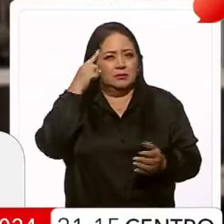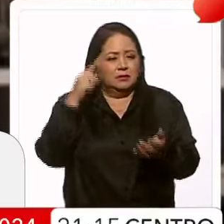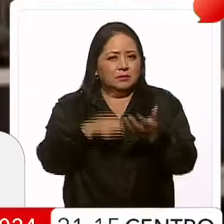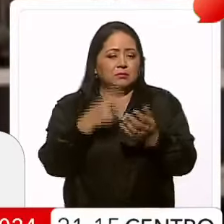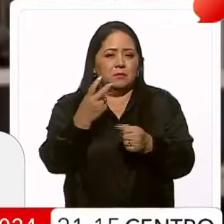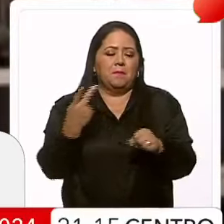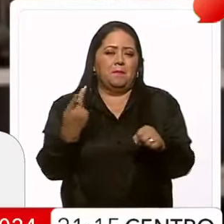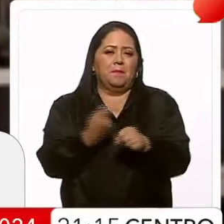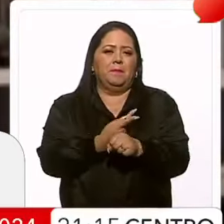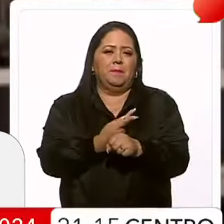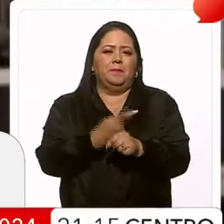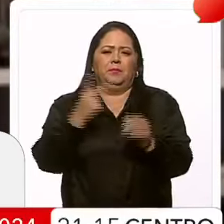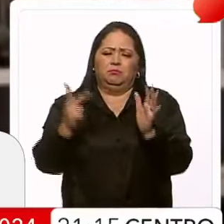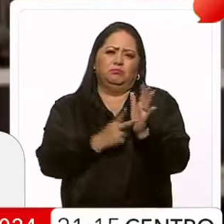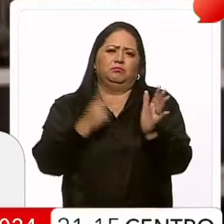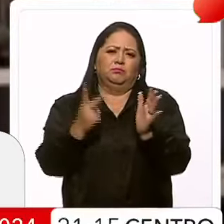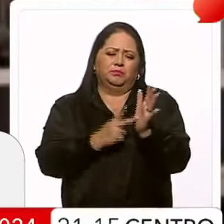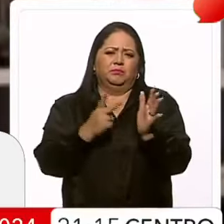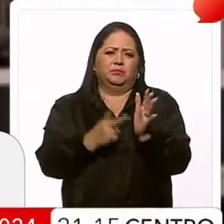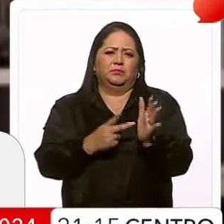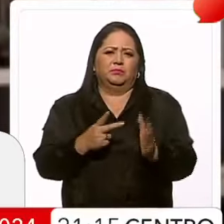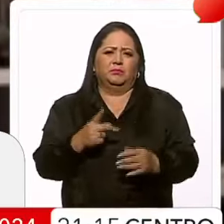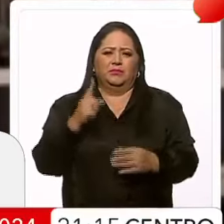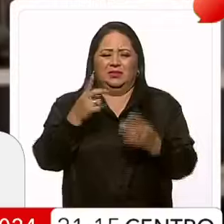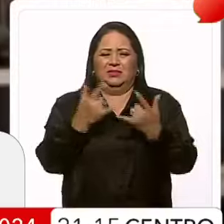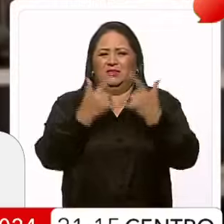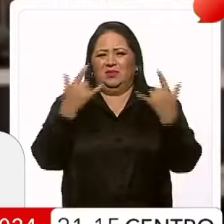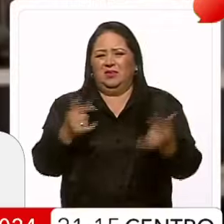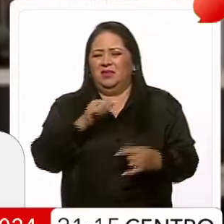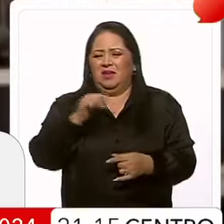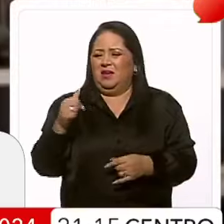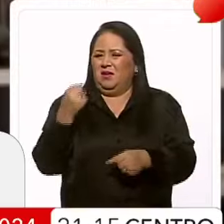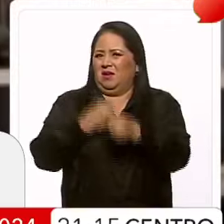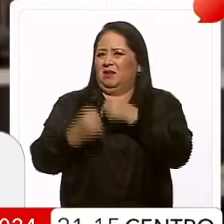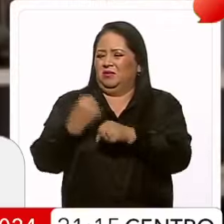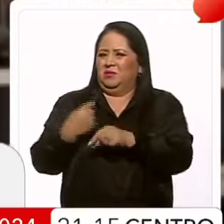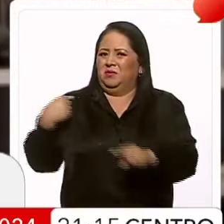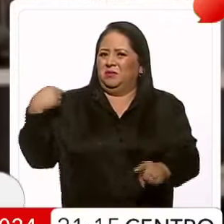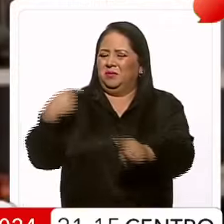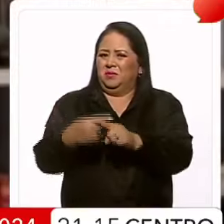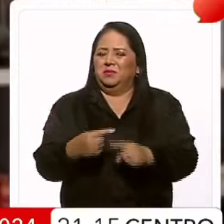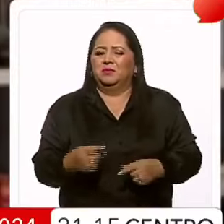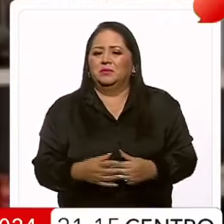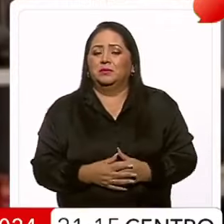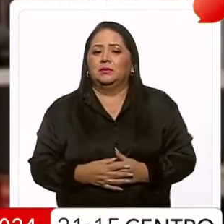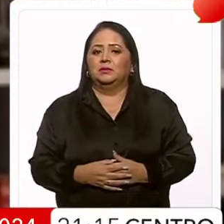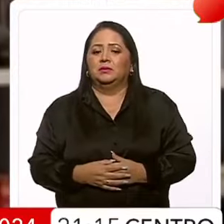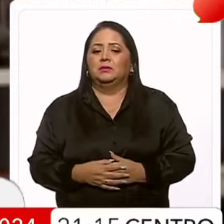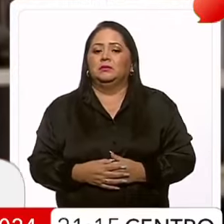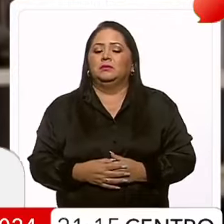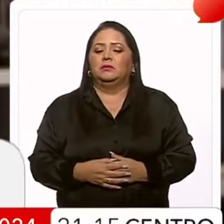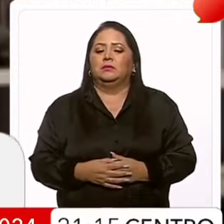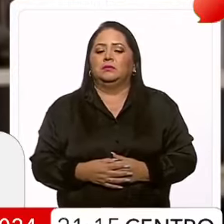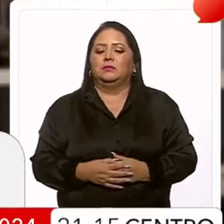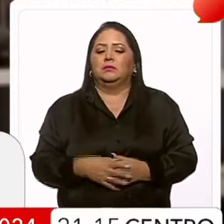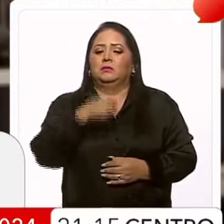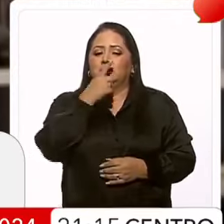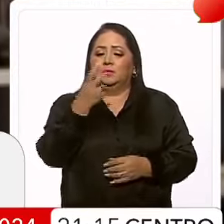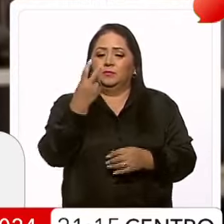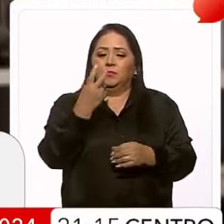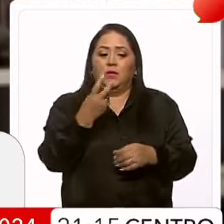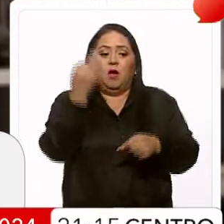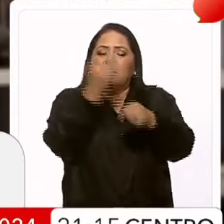pasado repetidas veces en la historia delincuencial de los últimos años. Entonces, bueno, pues eso ya pasó algo,